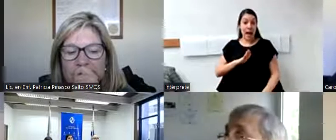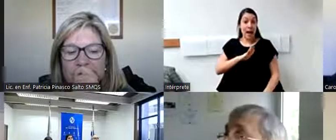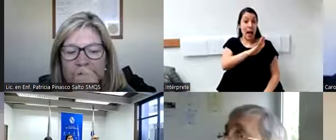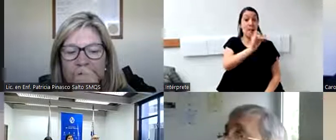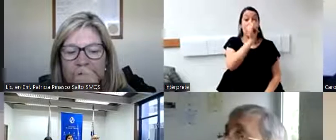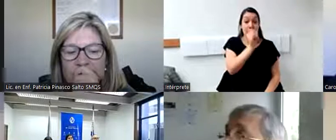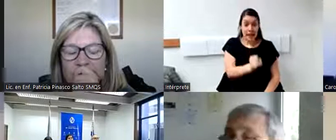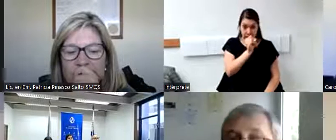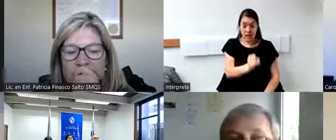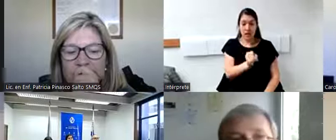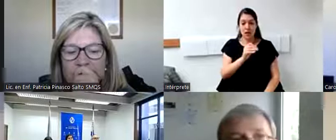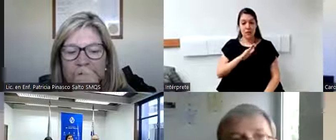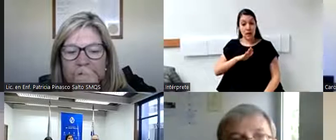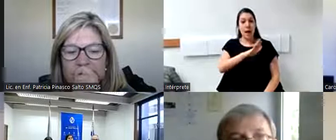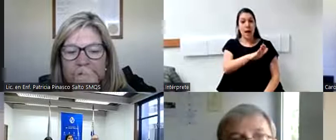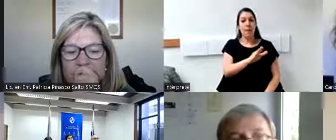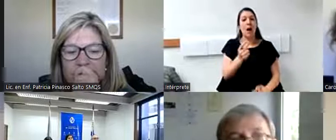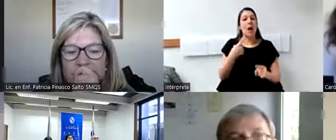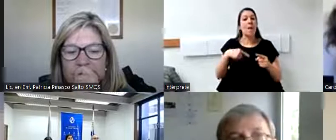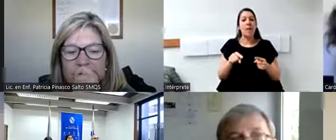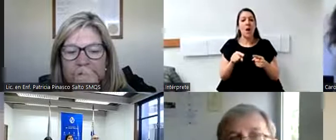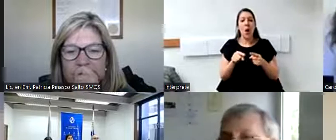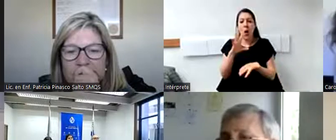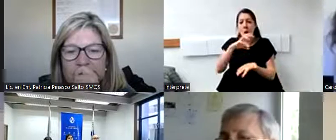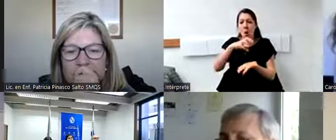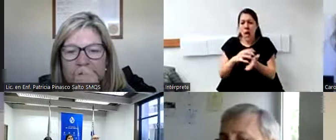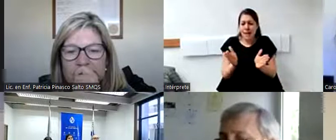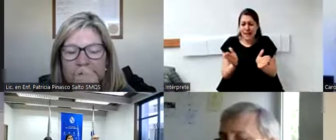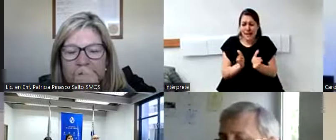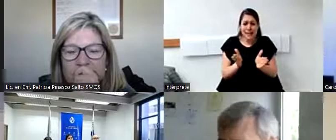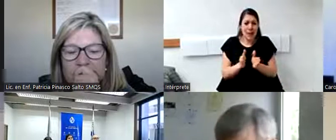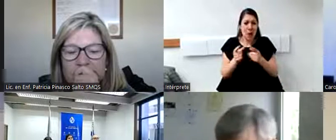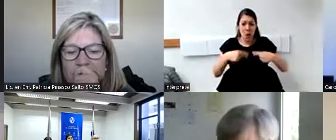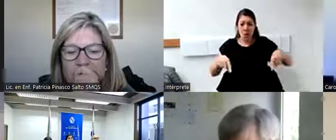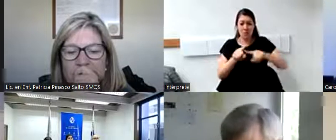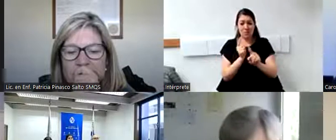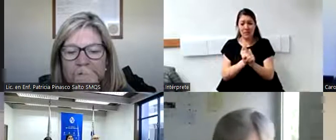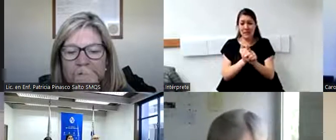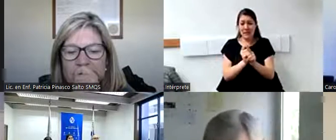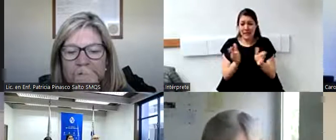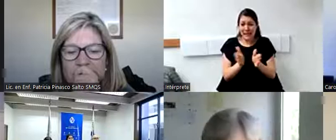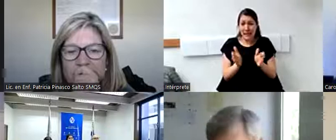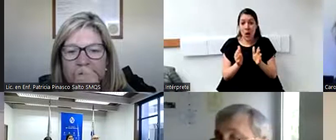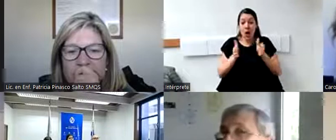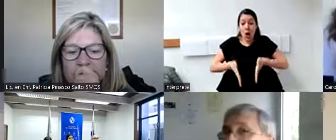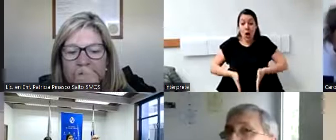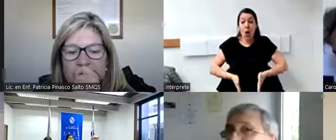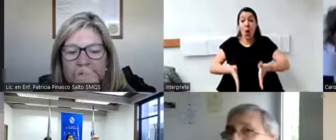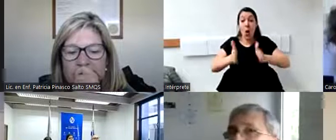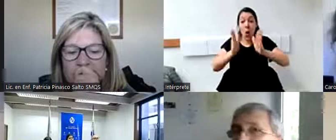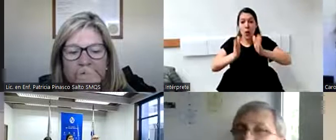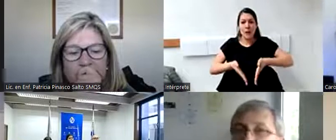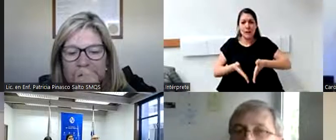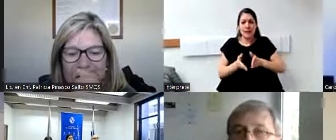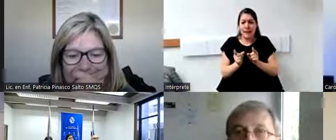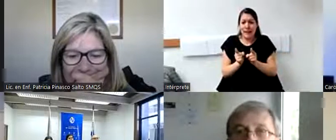realidad nuestra planta física es muy chica, los consultorios son chicos, tenemos un corredor que es